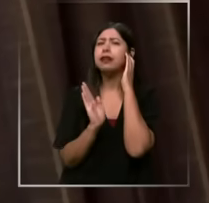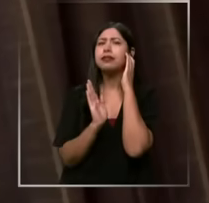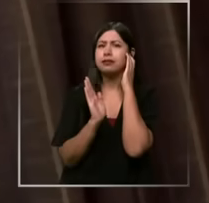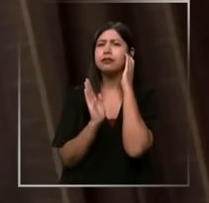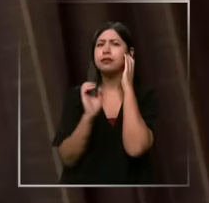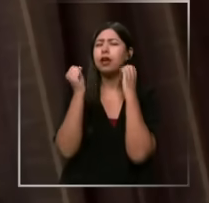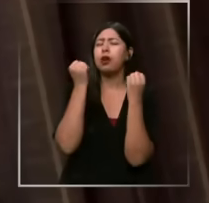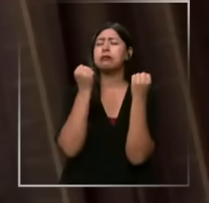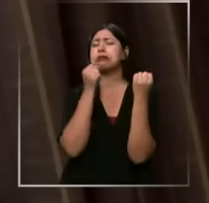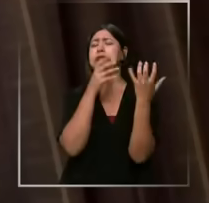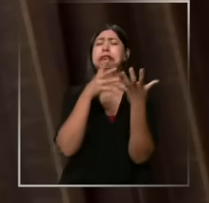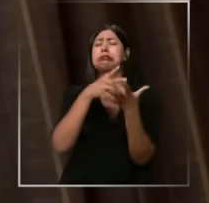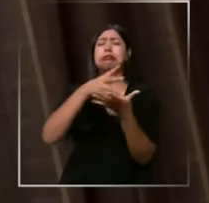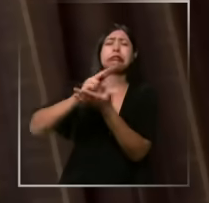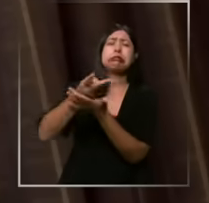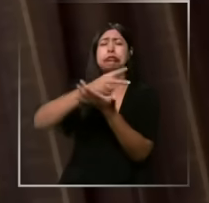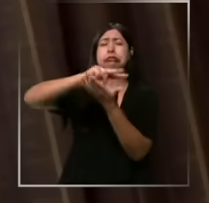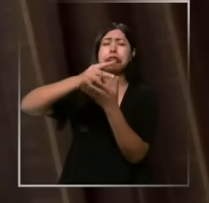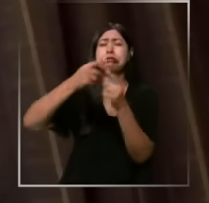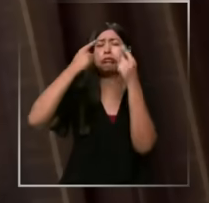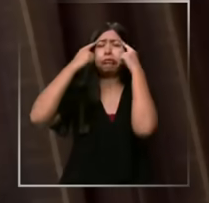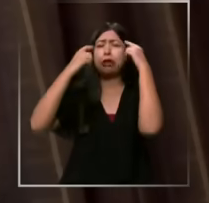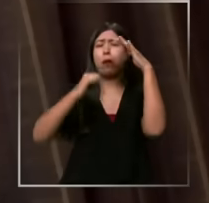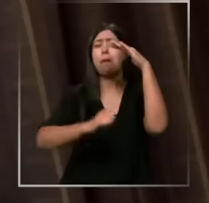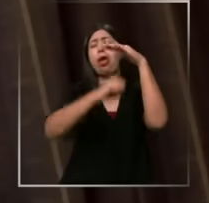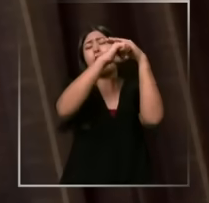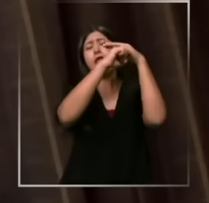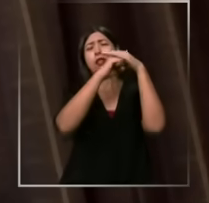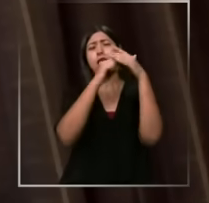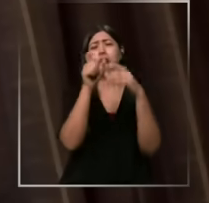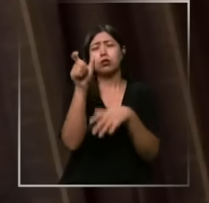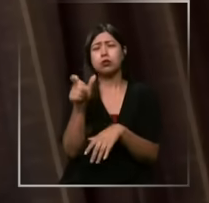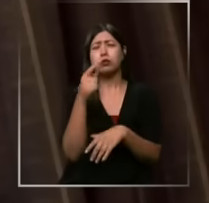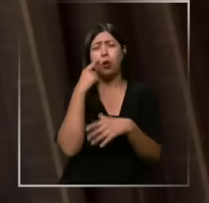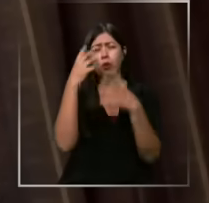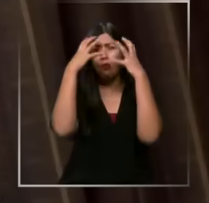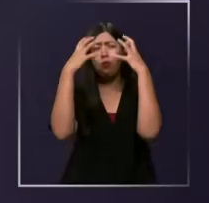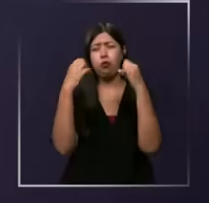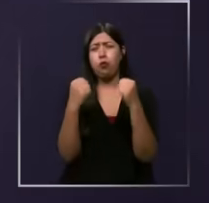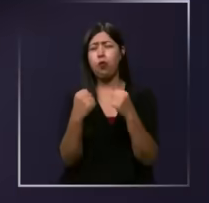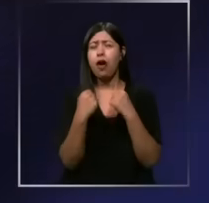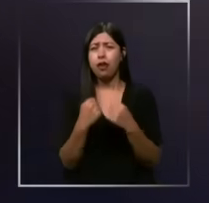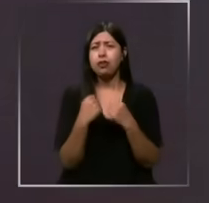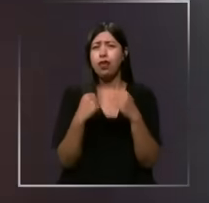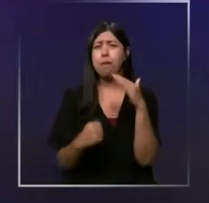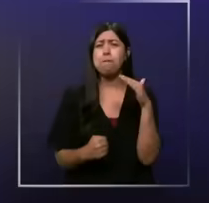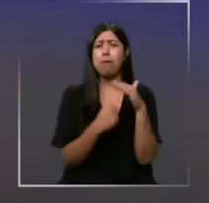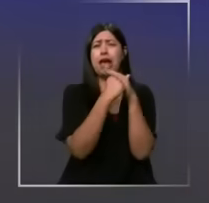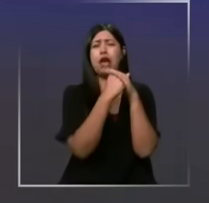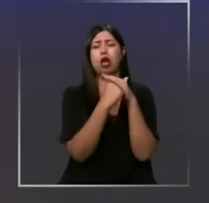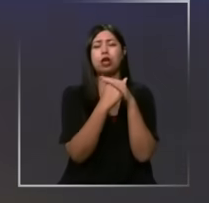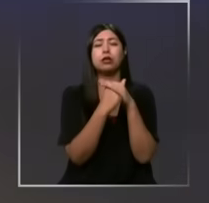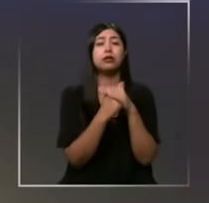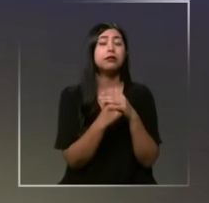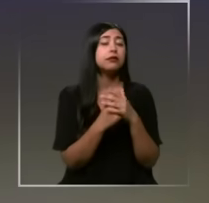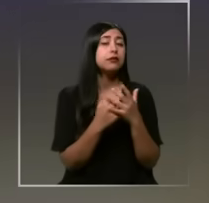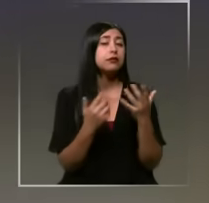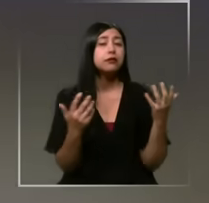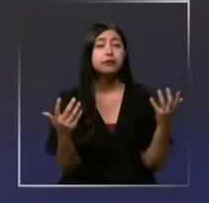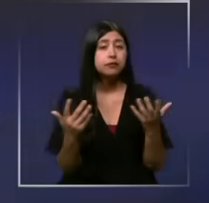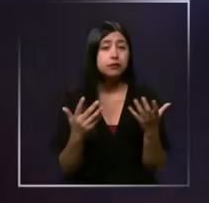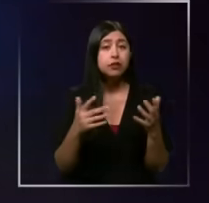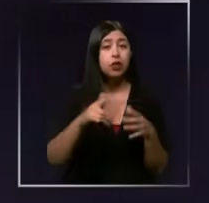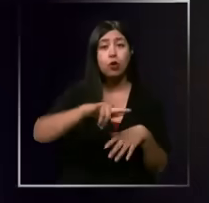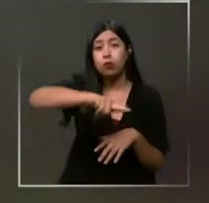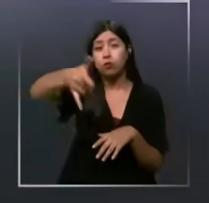los golpes y todo, se pegaron en la cabeza, había un chico que se pegó en la cabeza fuerte. Al no haber turbulencias, muchos